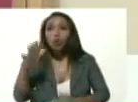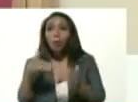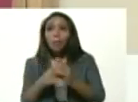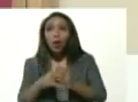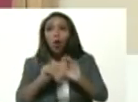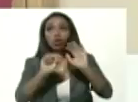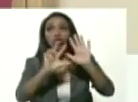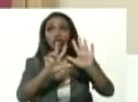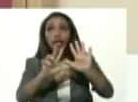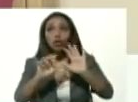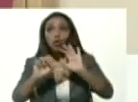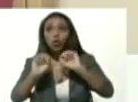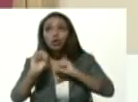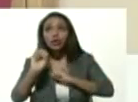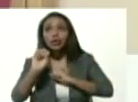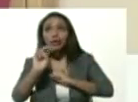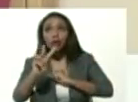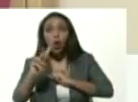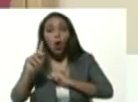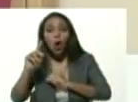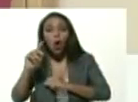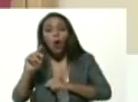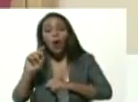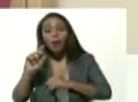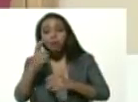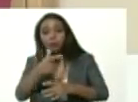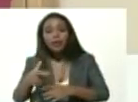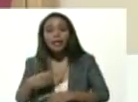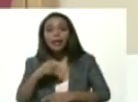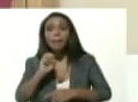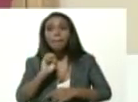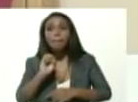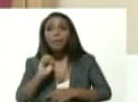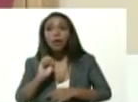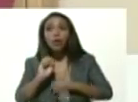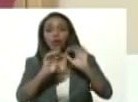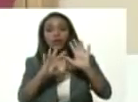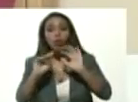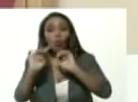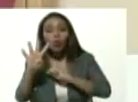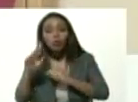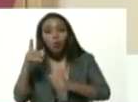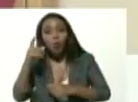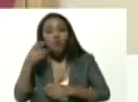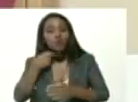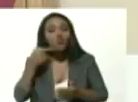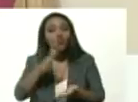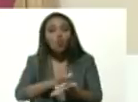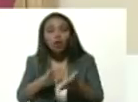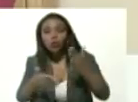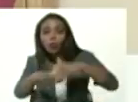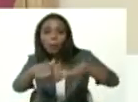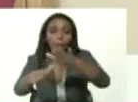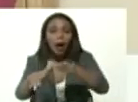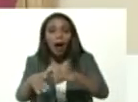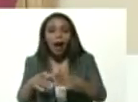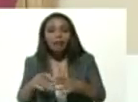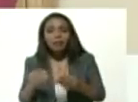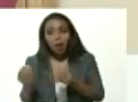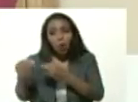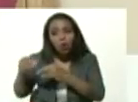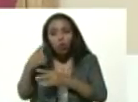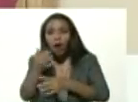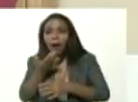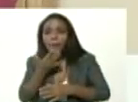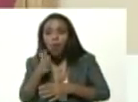24.852 casos, 94 muertos. En Alemania el debate es que, de acuerdo al número de casos, es el país